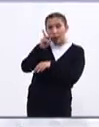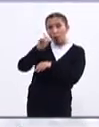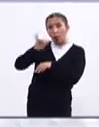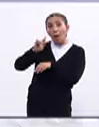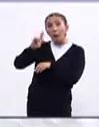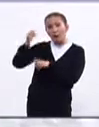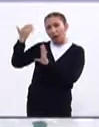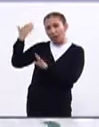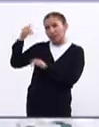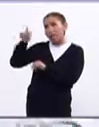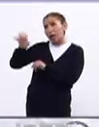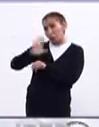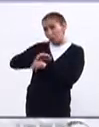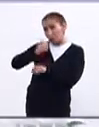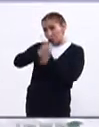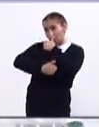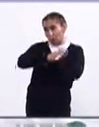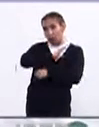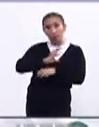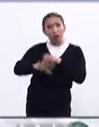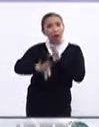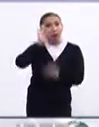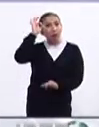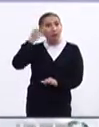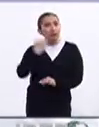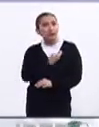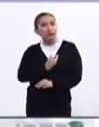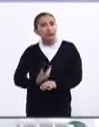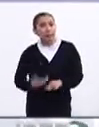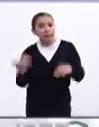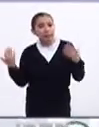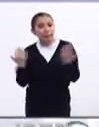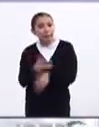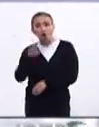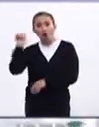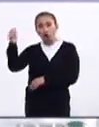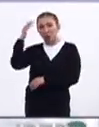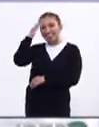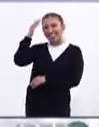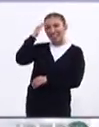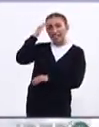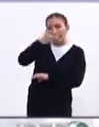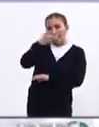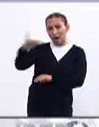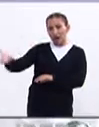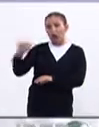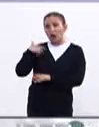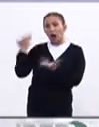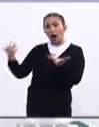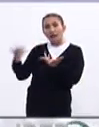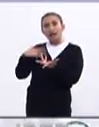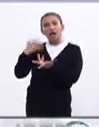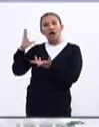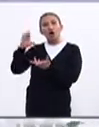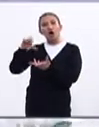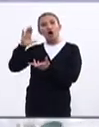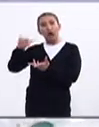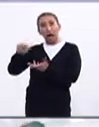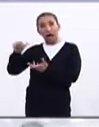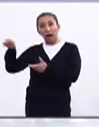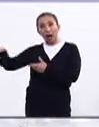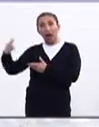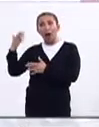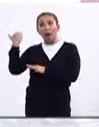en aquel momento para poder contender y gana la elección, ¿no? Tenemos a un líder de los campesinos productores de la hoja de coca de